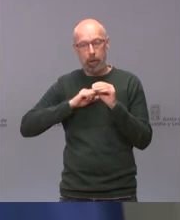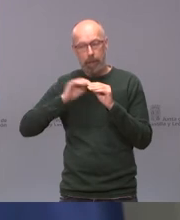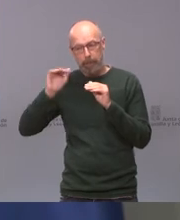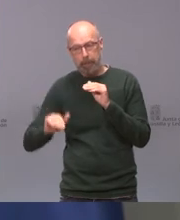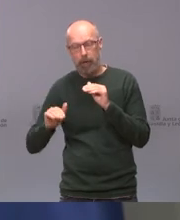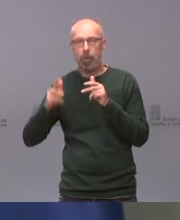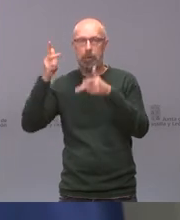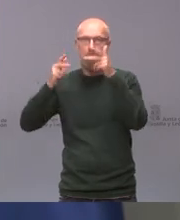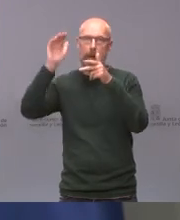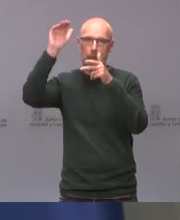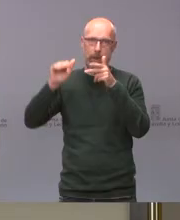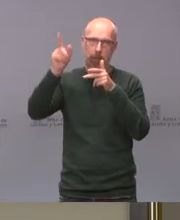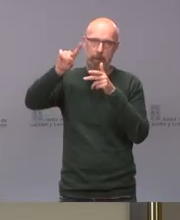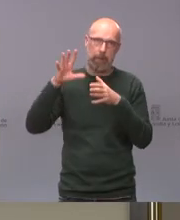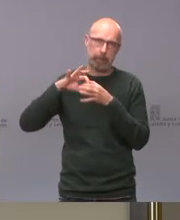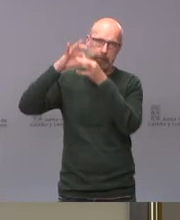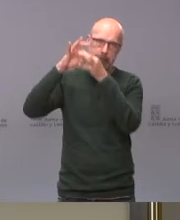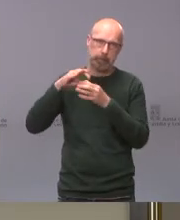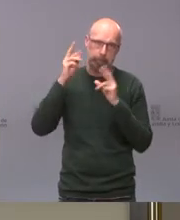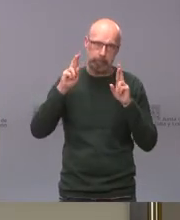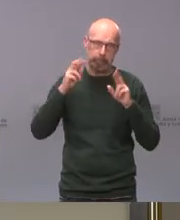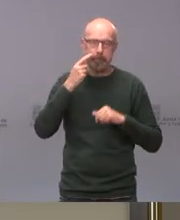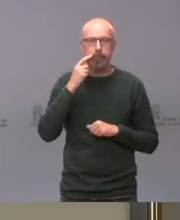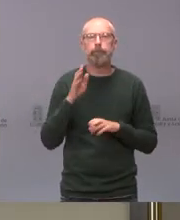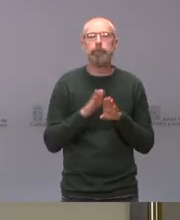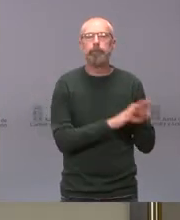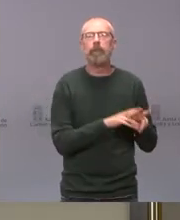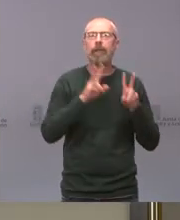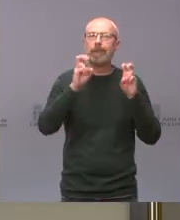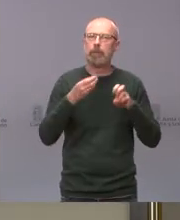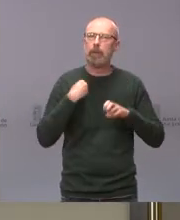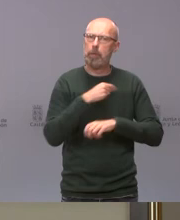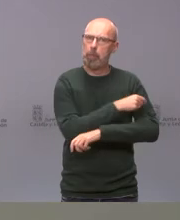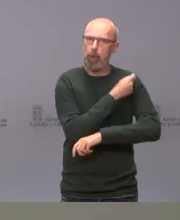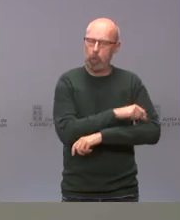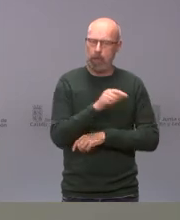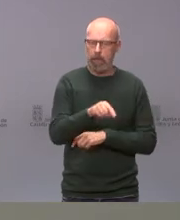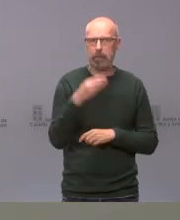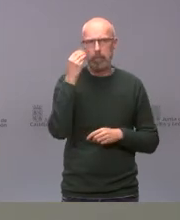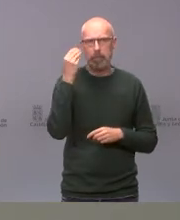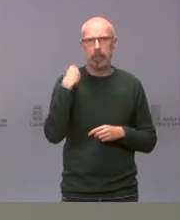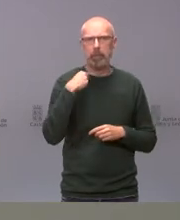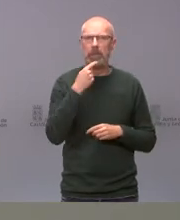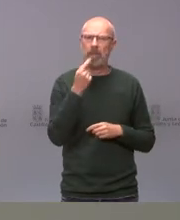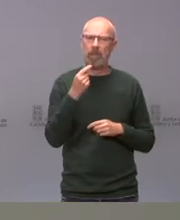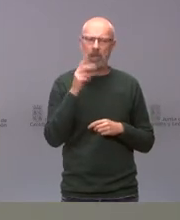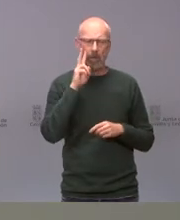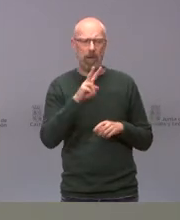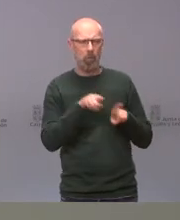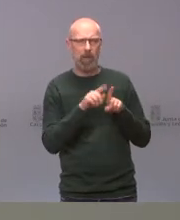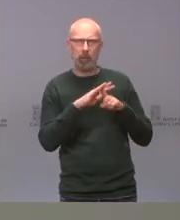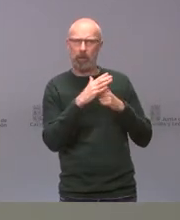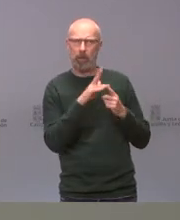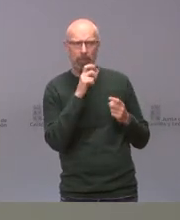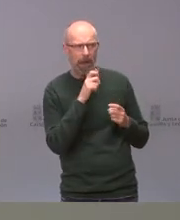Burgos. Bueno, yo en relación a las vacunas, esta percepción que se tiene en todos los sitios de que mal estamos, pues no es verdad,